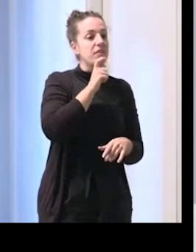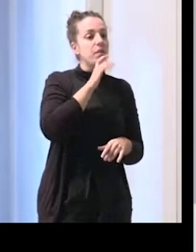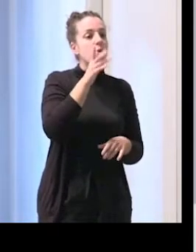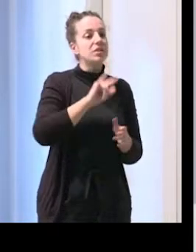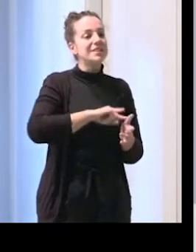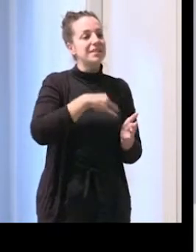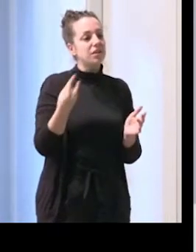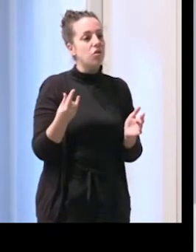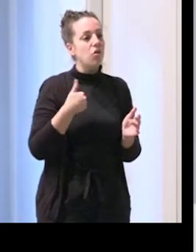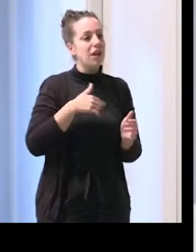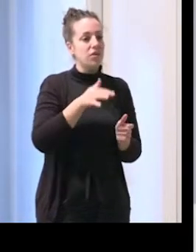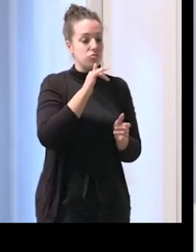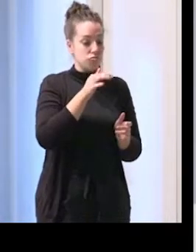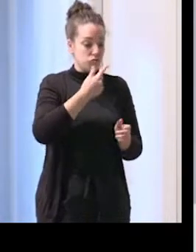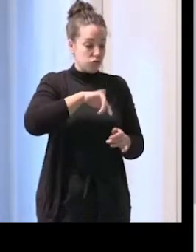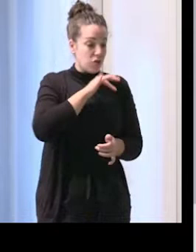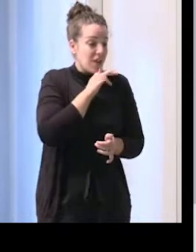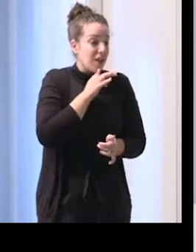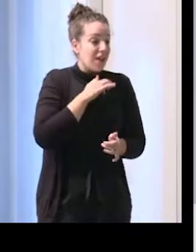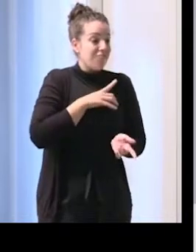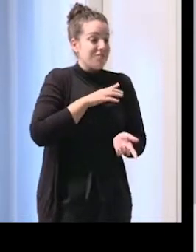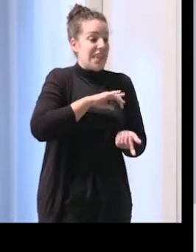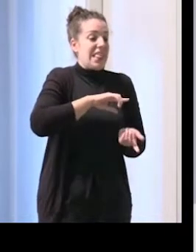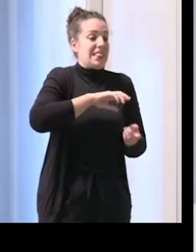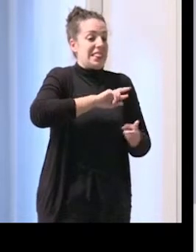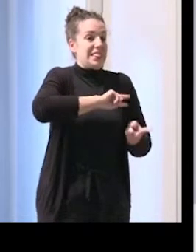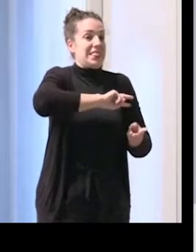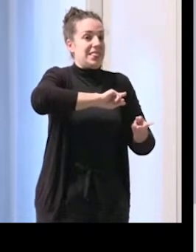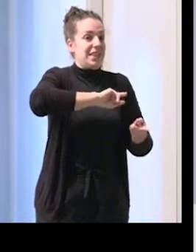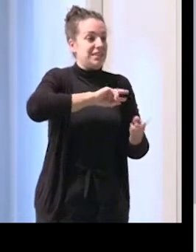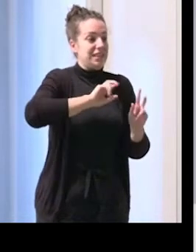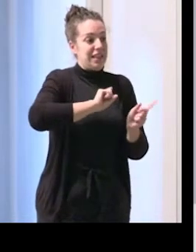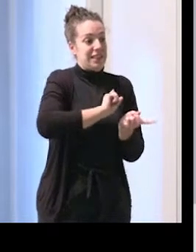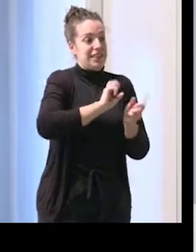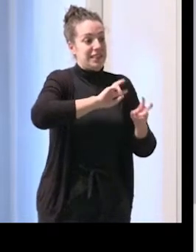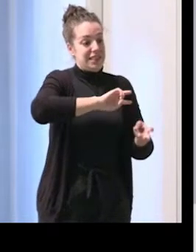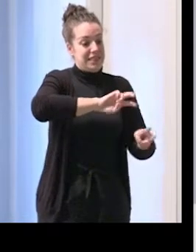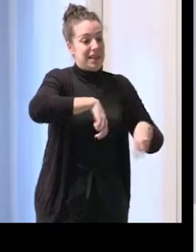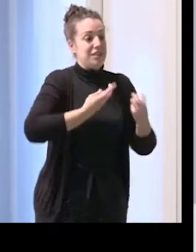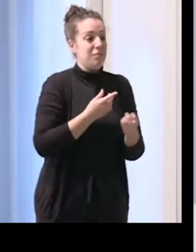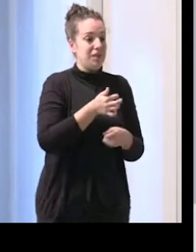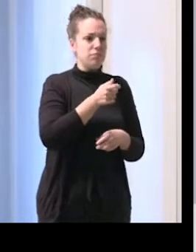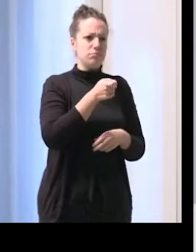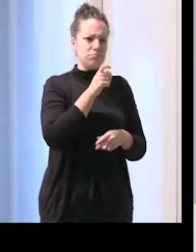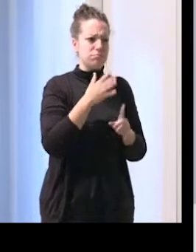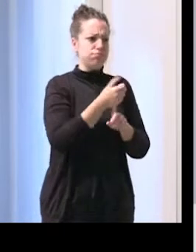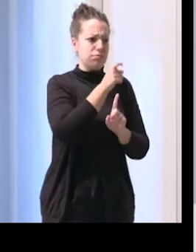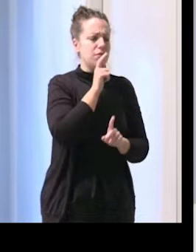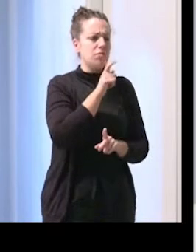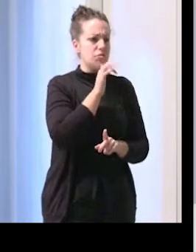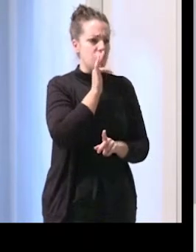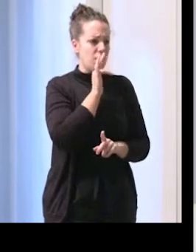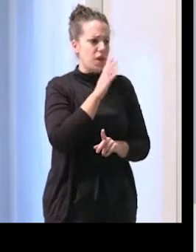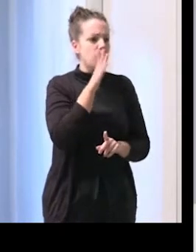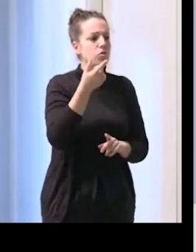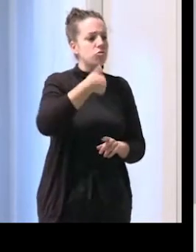que tenemos, todavía no hemos llegado a ese tipo de trasplante tan complejo, pero muestra que como seres humanos siempre hemos querido reparar